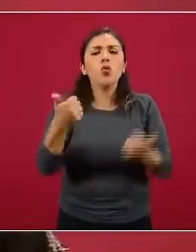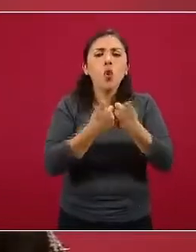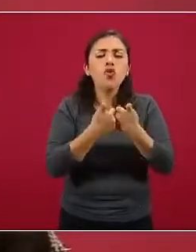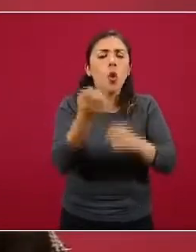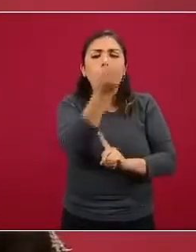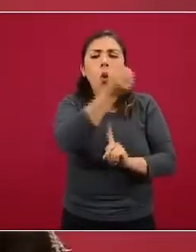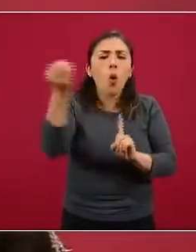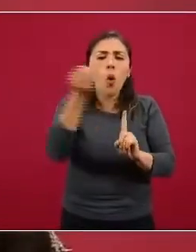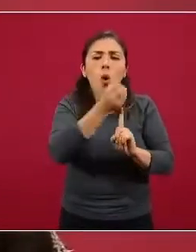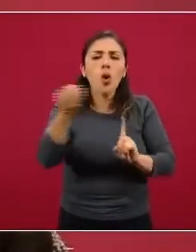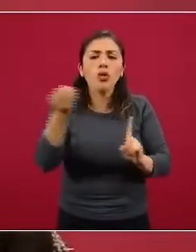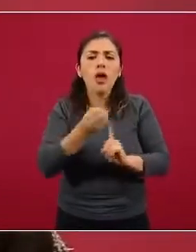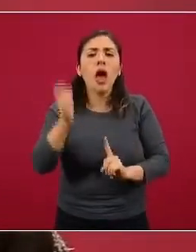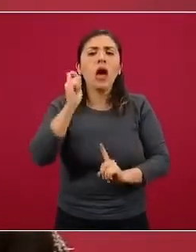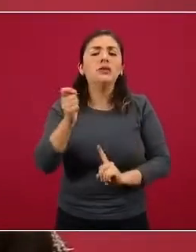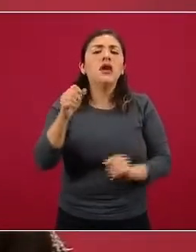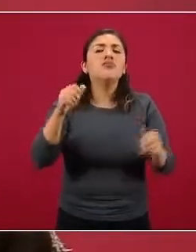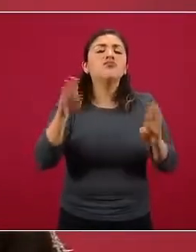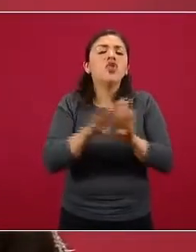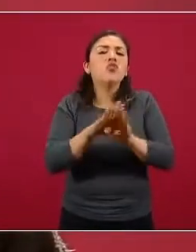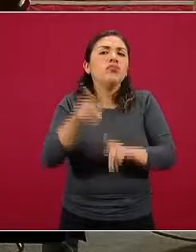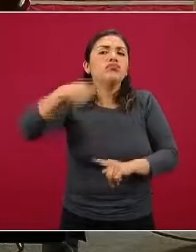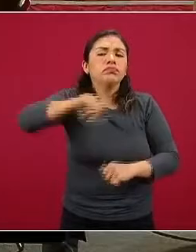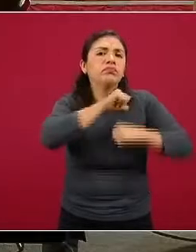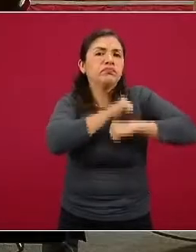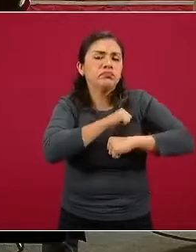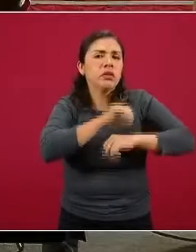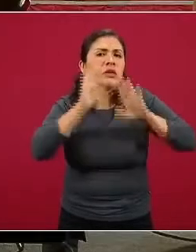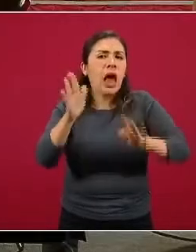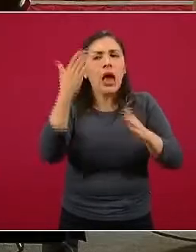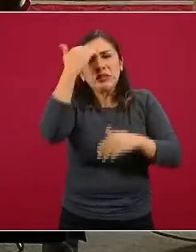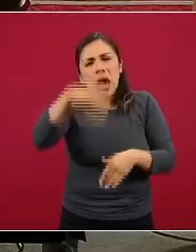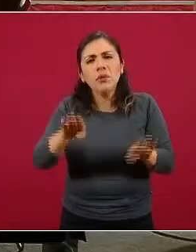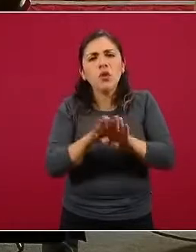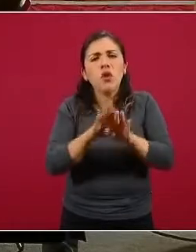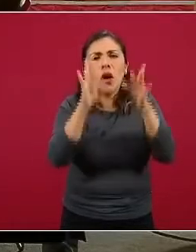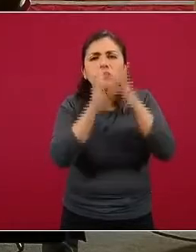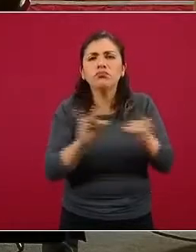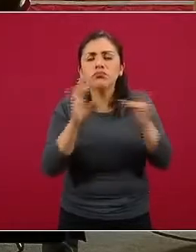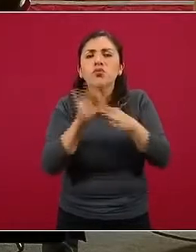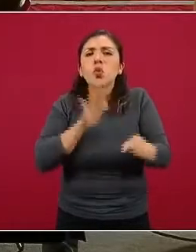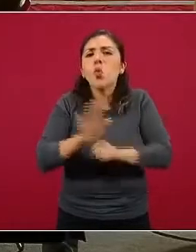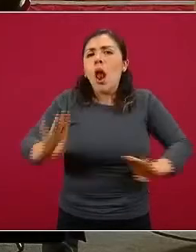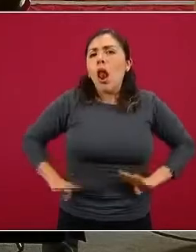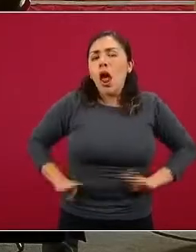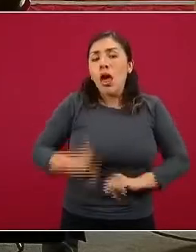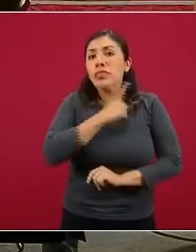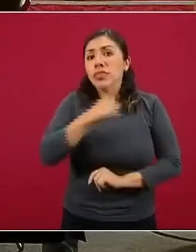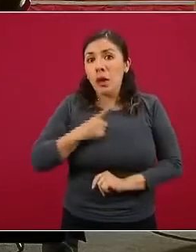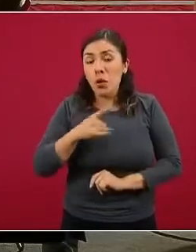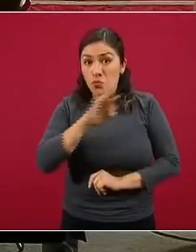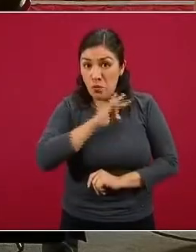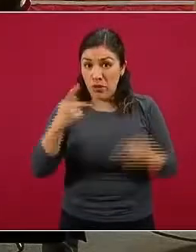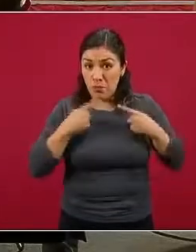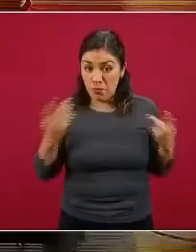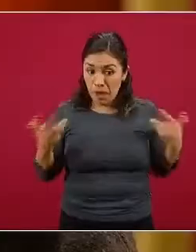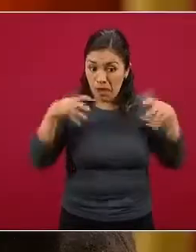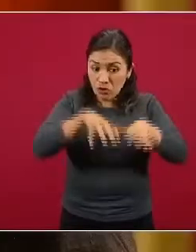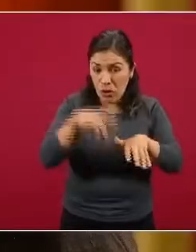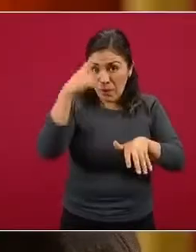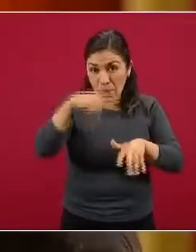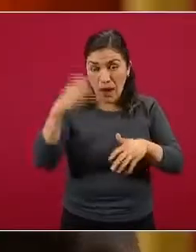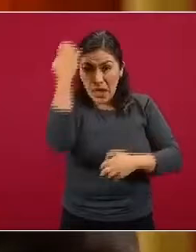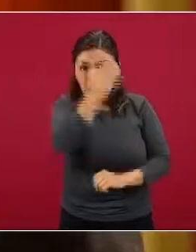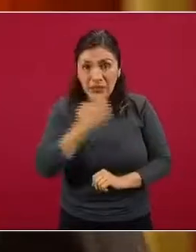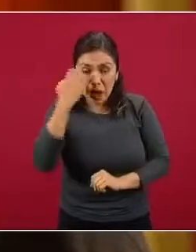lineamientos son consideraciones generales que describen el tipo de situaciones en las que se pueden encontrar las personas,